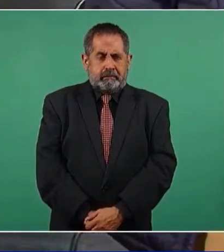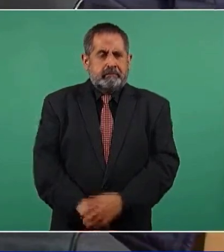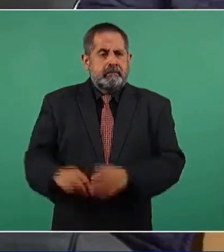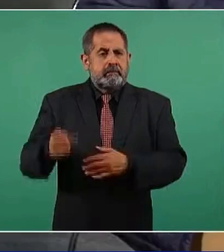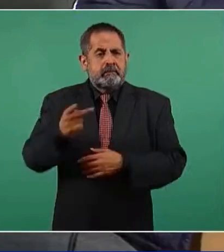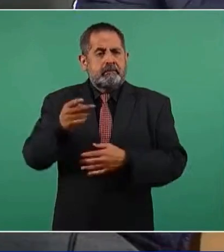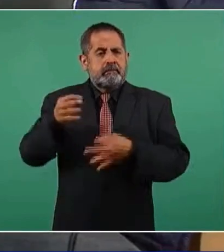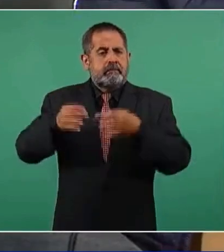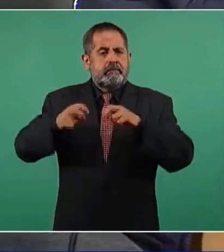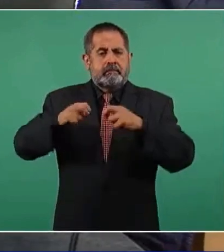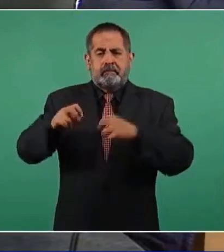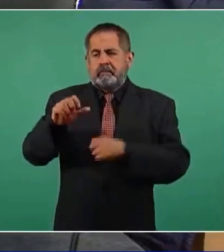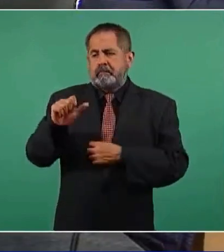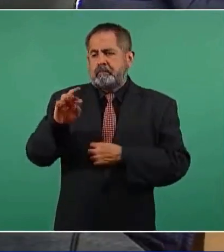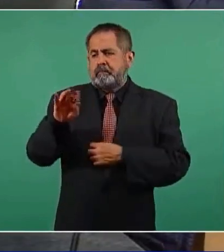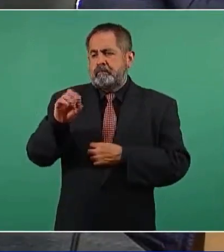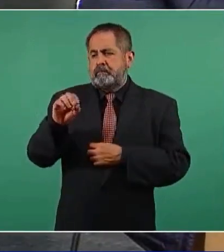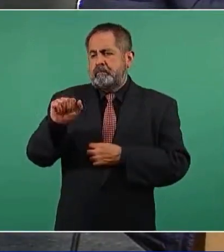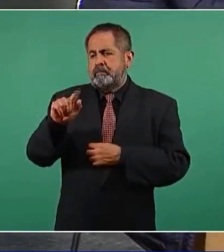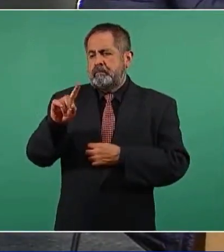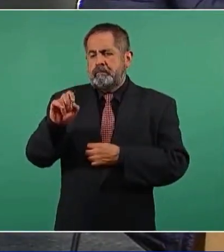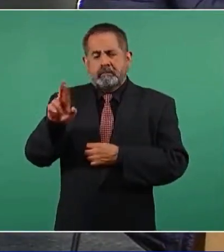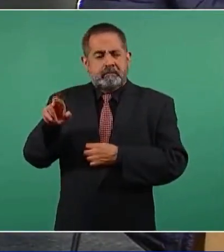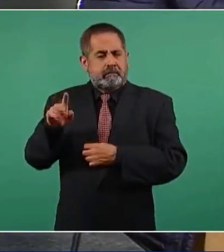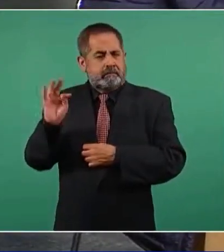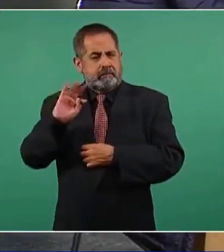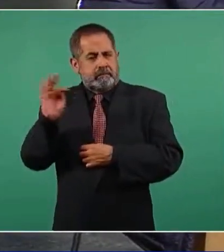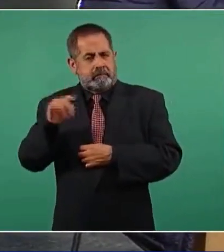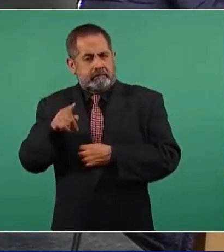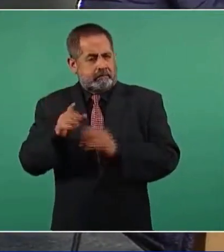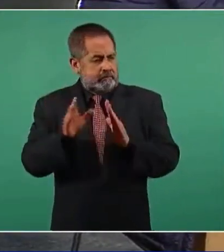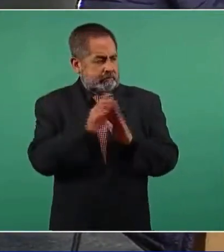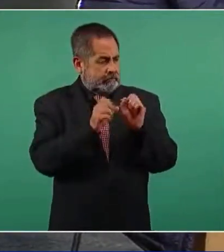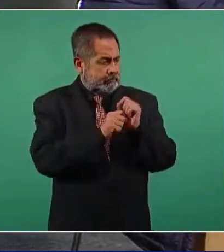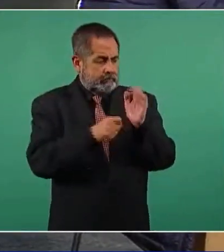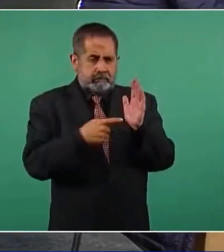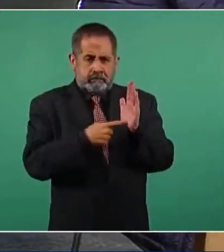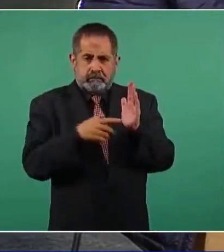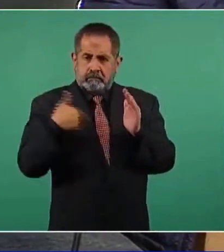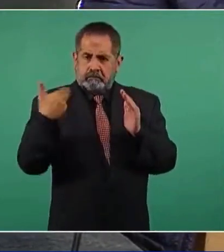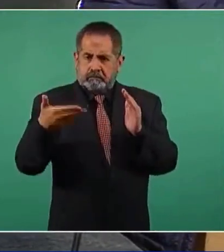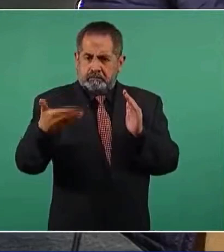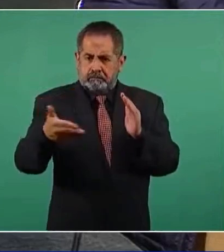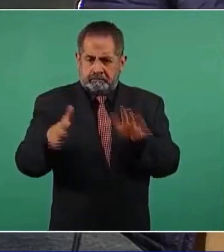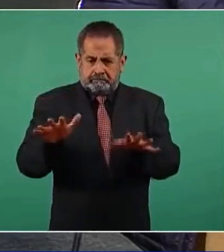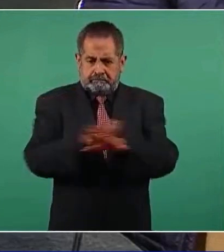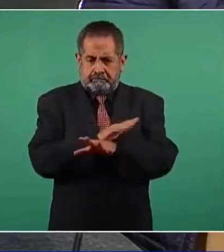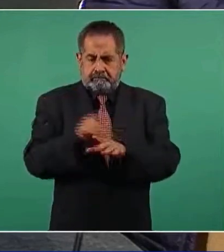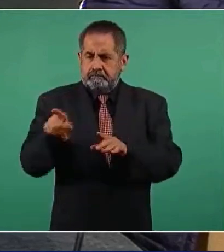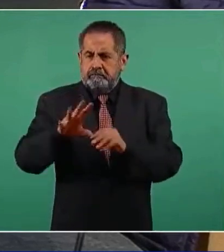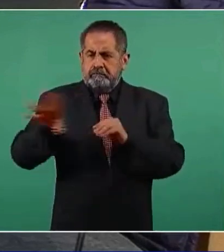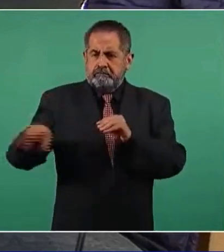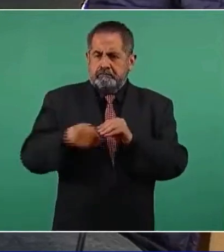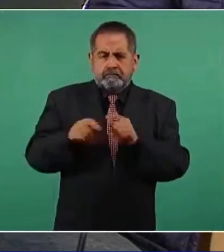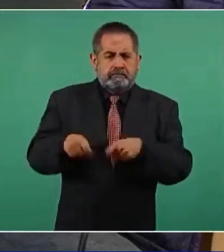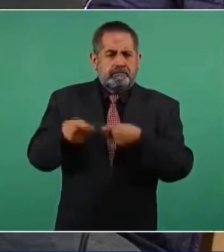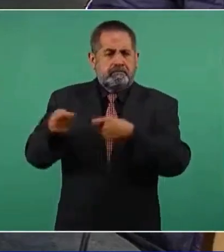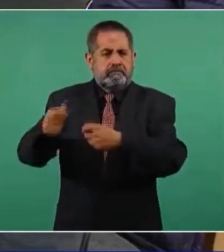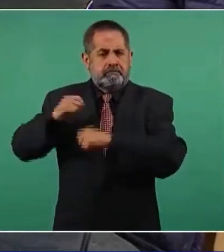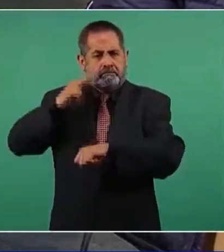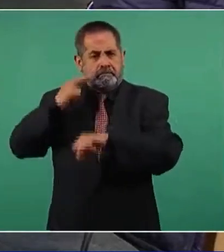Arturo Saldívar en su cuenta de Twitter que si es constitucional la reforma que extiende 2 años su periodo al frente de la